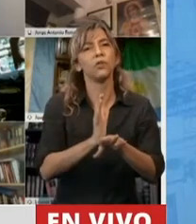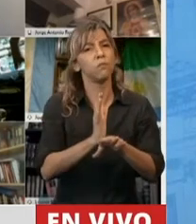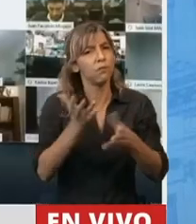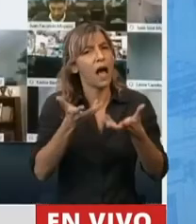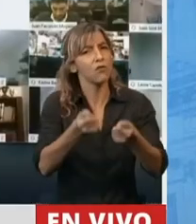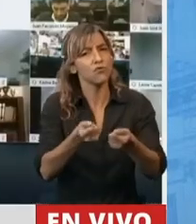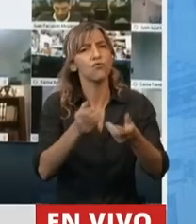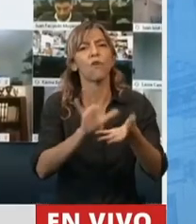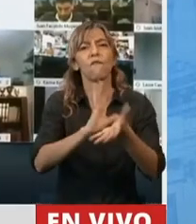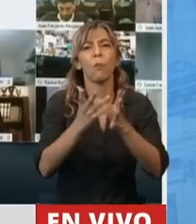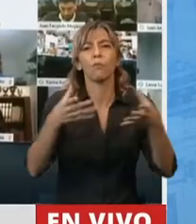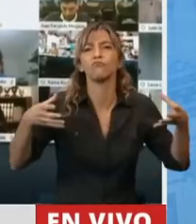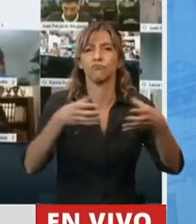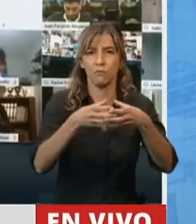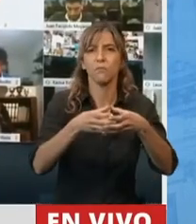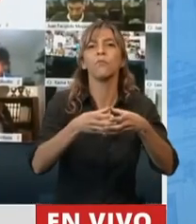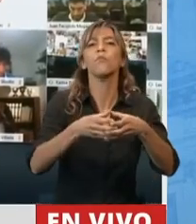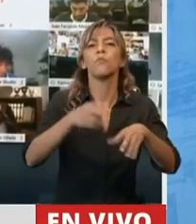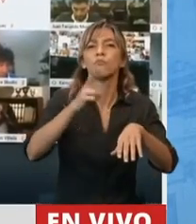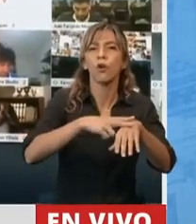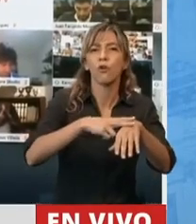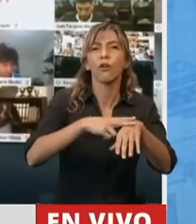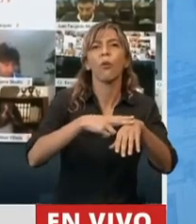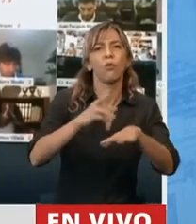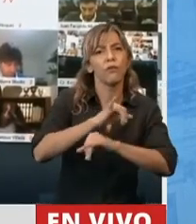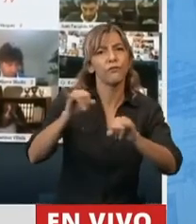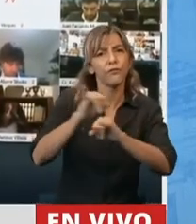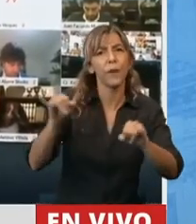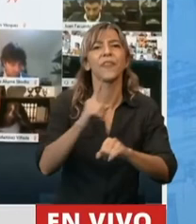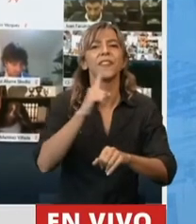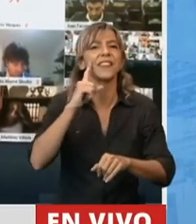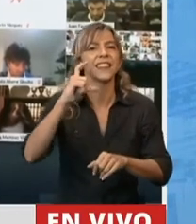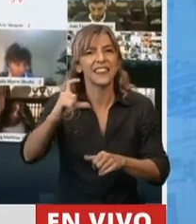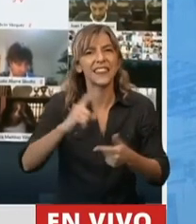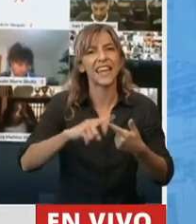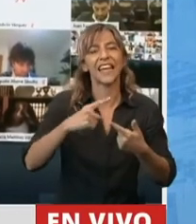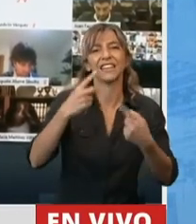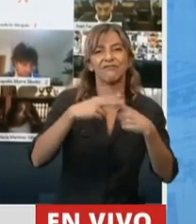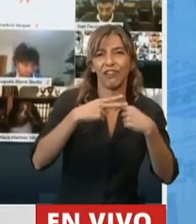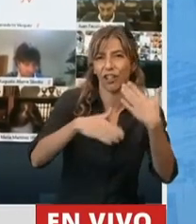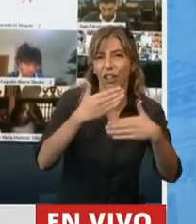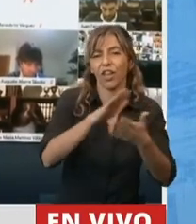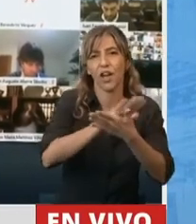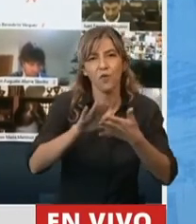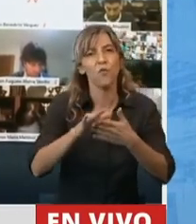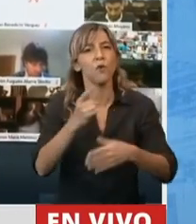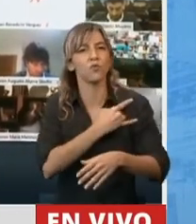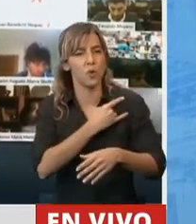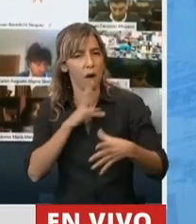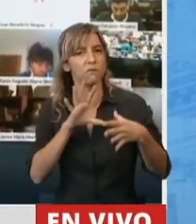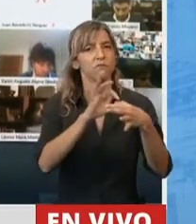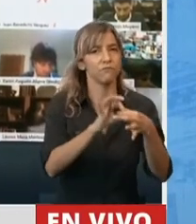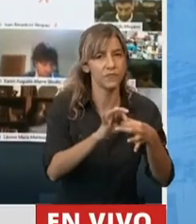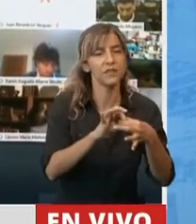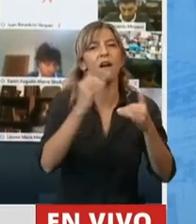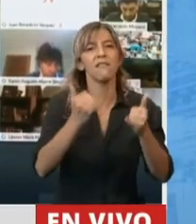la mesa TIC conformada por el clúster tecnológico, la universidad, su centro empresarial y